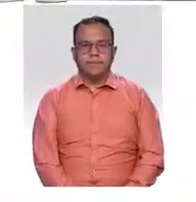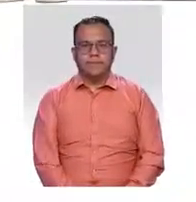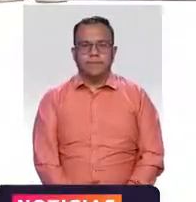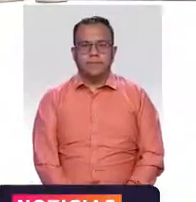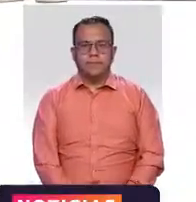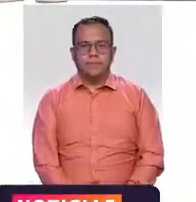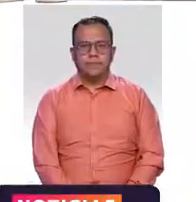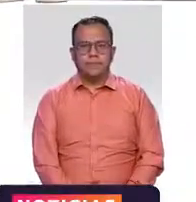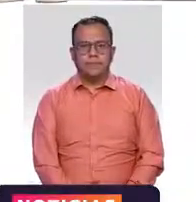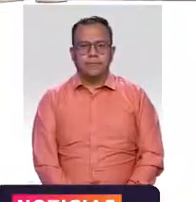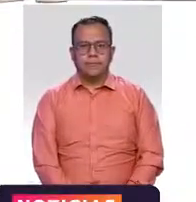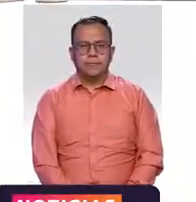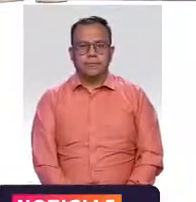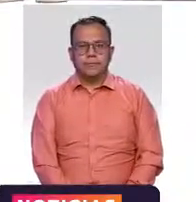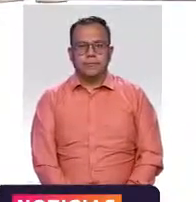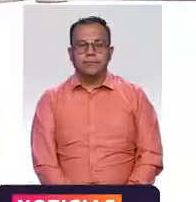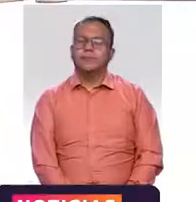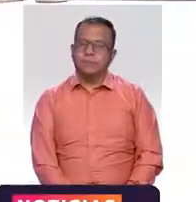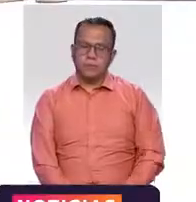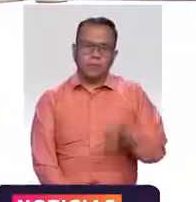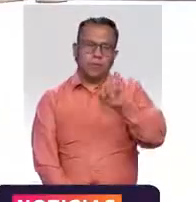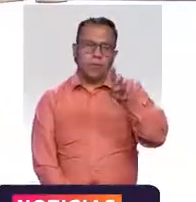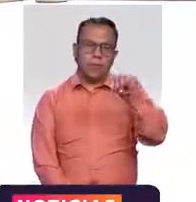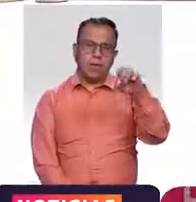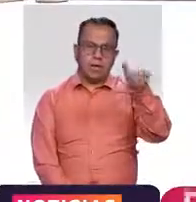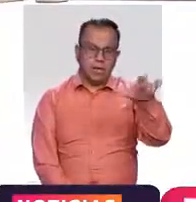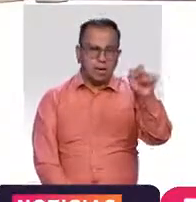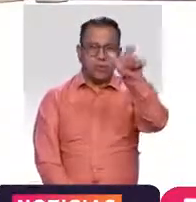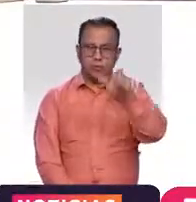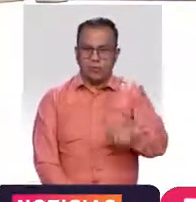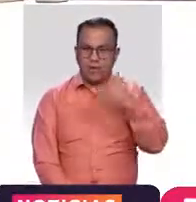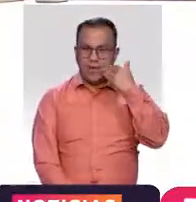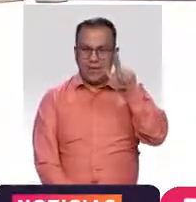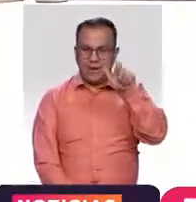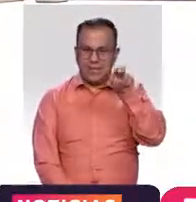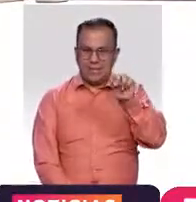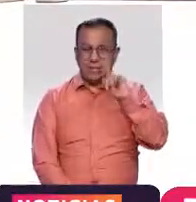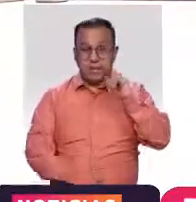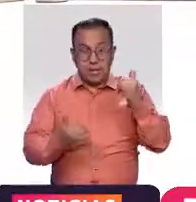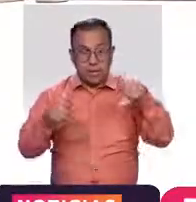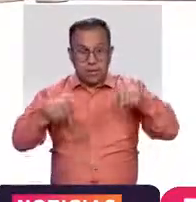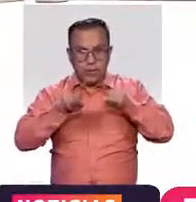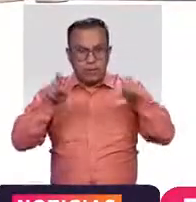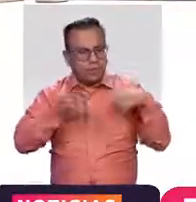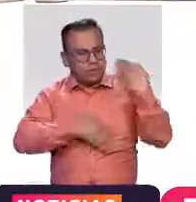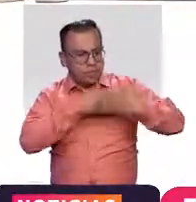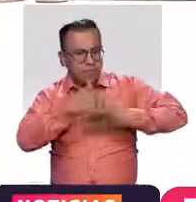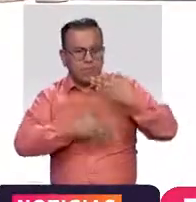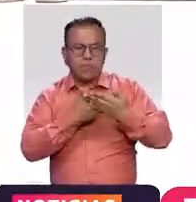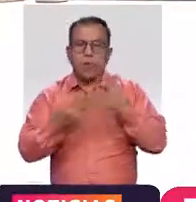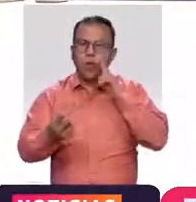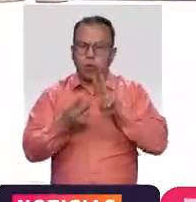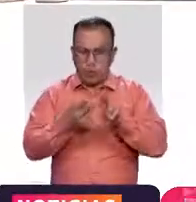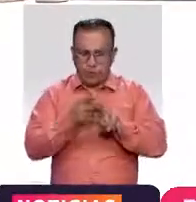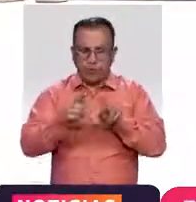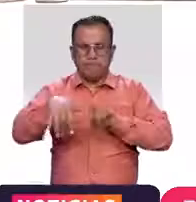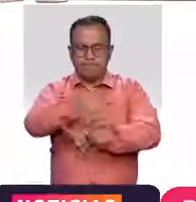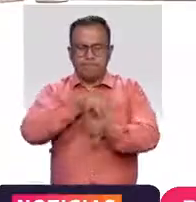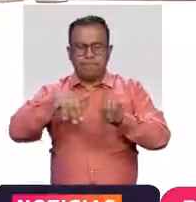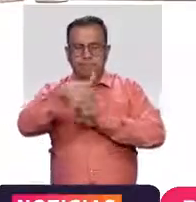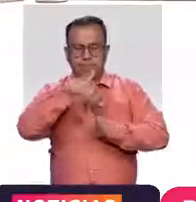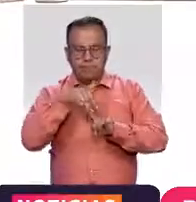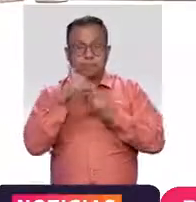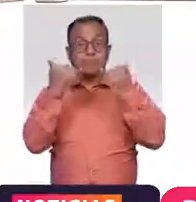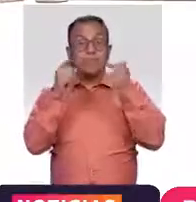ok juan carlos y lina buenas tardes con el cierre de esta presentación se procederá a conocer el panorama y